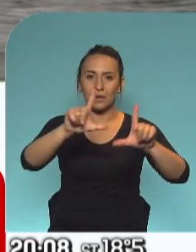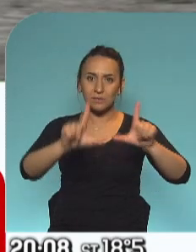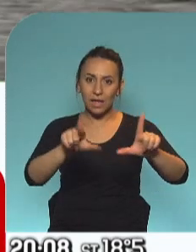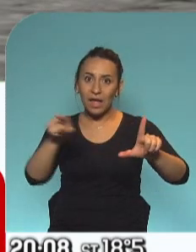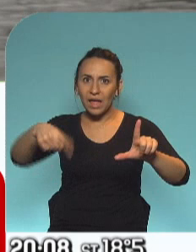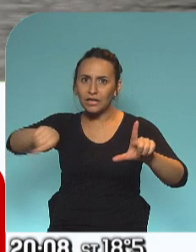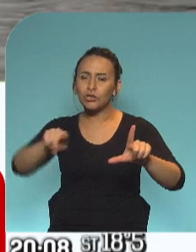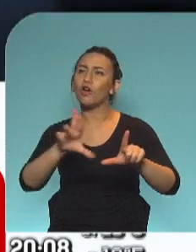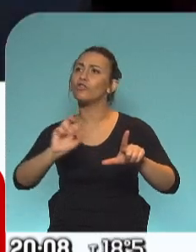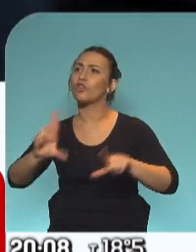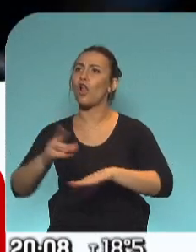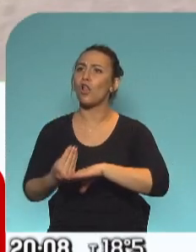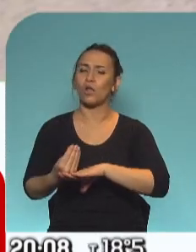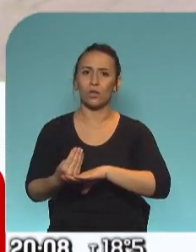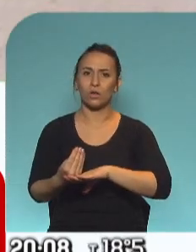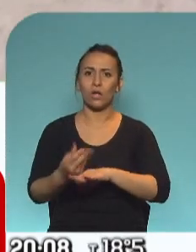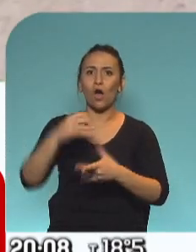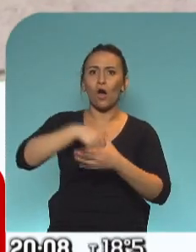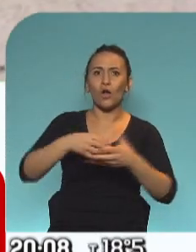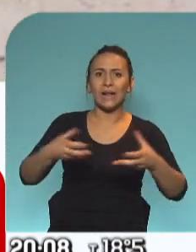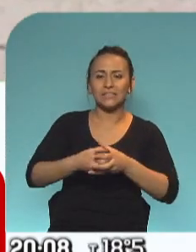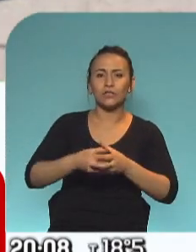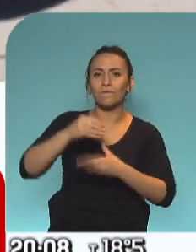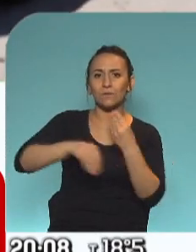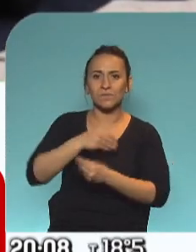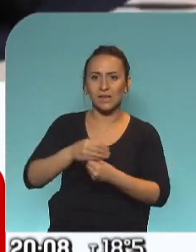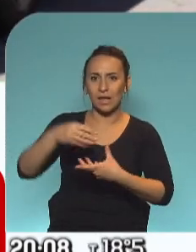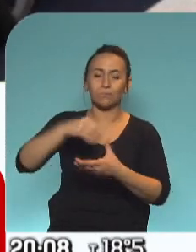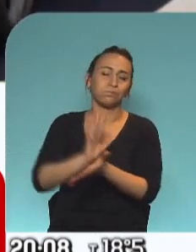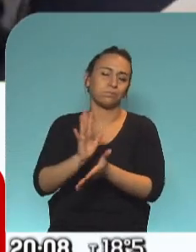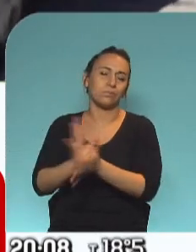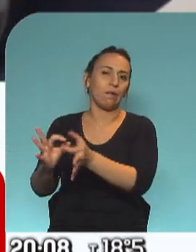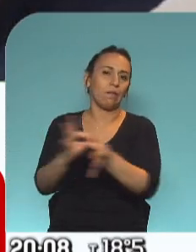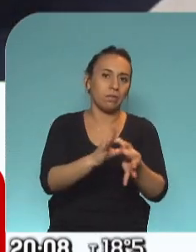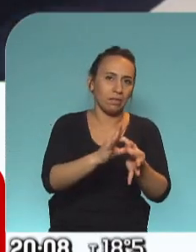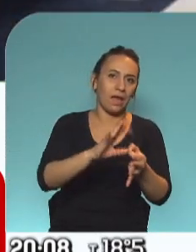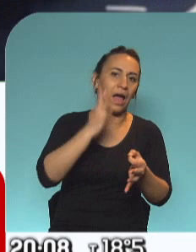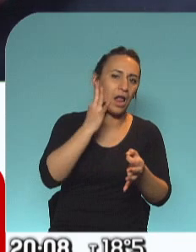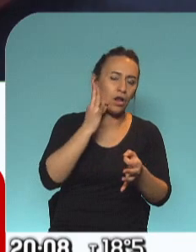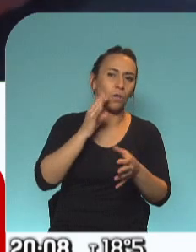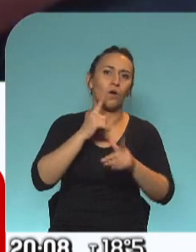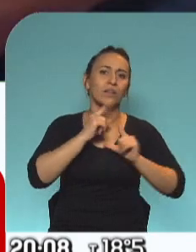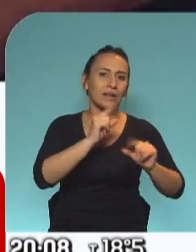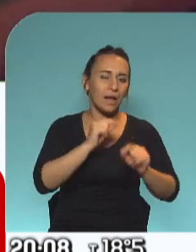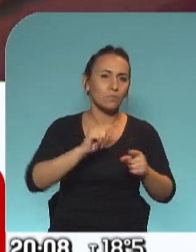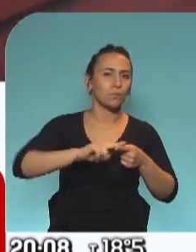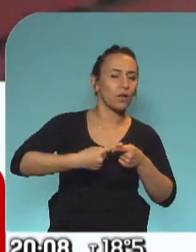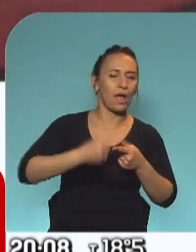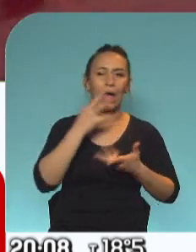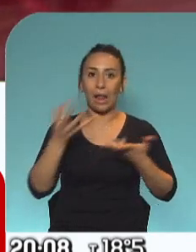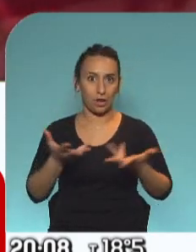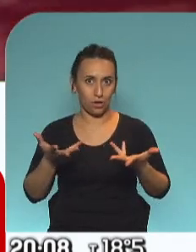familiares. ¿Y qué rol cumplían? Bueno, básicamente qué tan activistas eran en el marco del reclamo, qué cosas podían